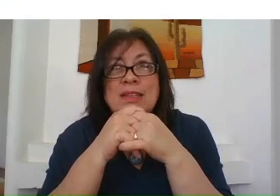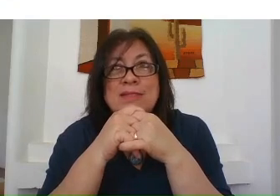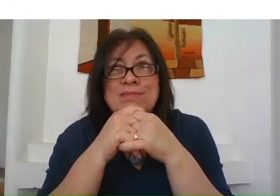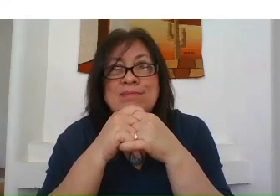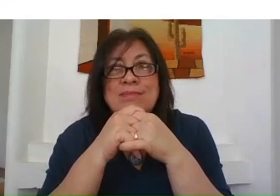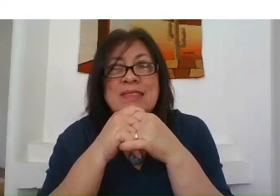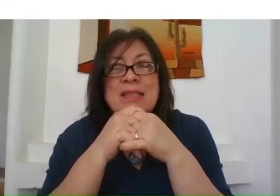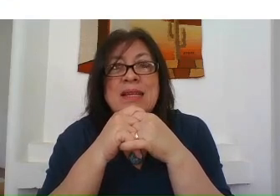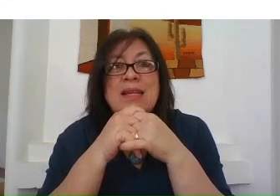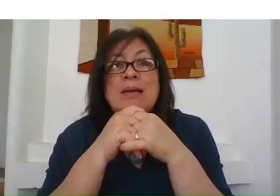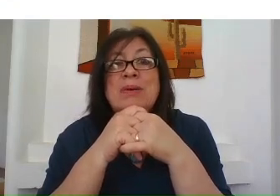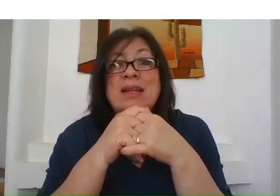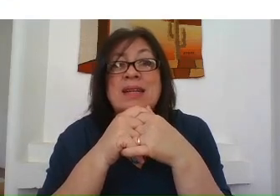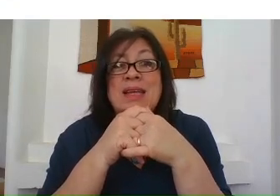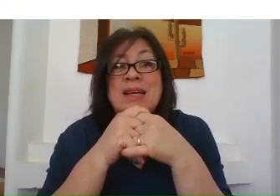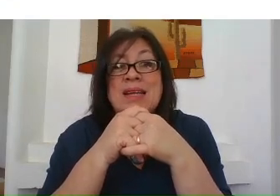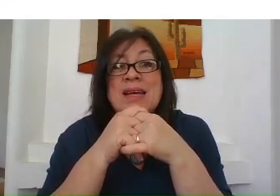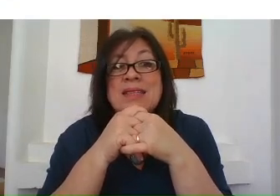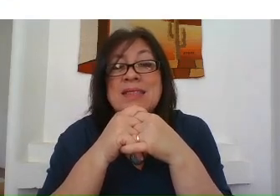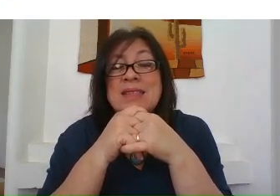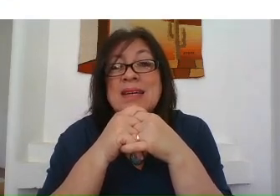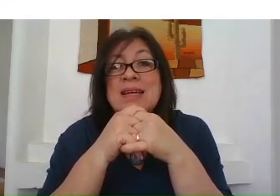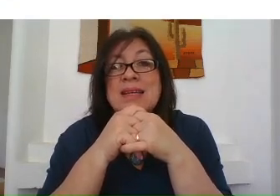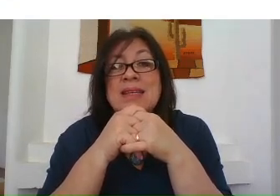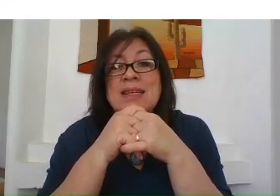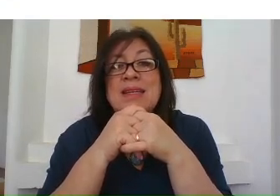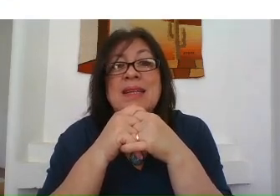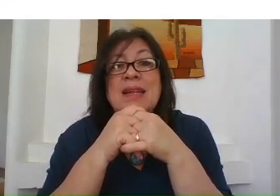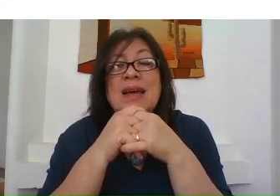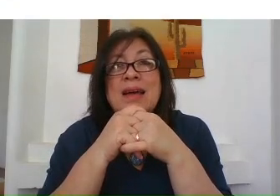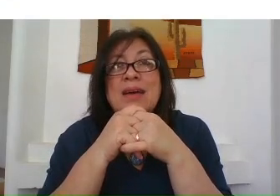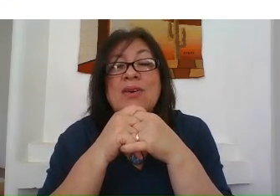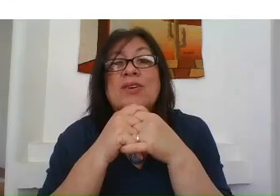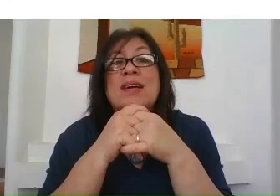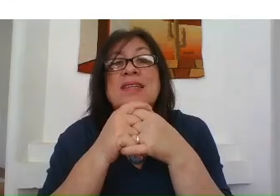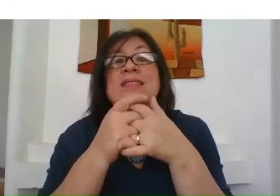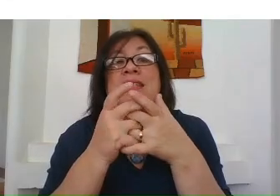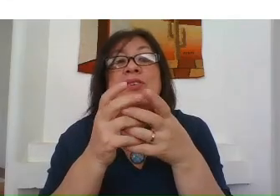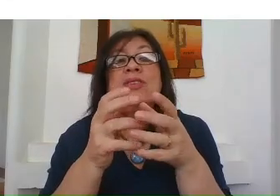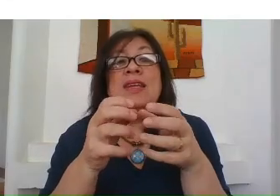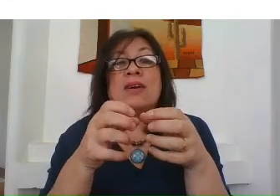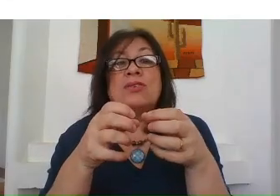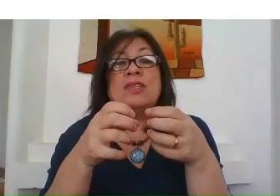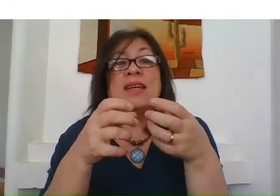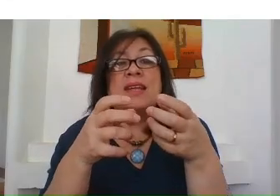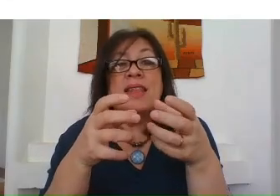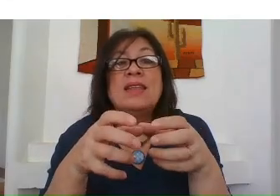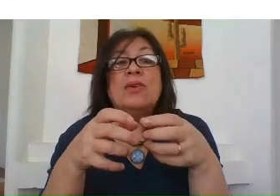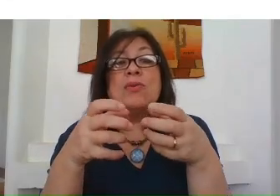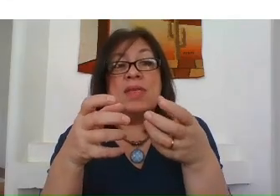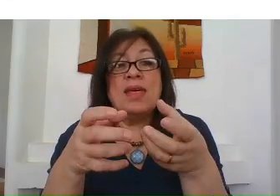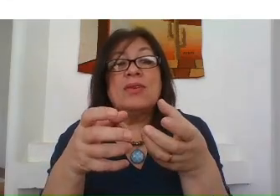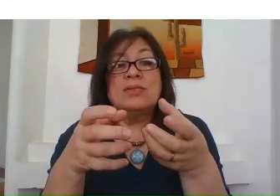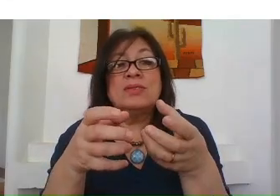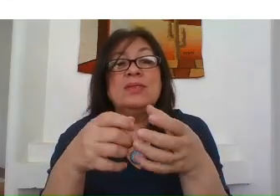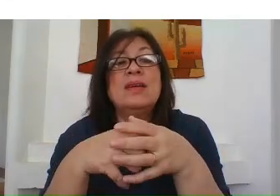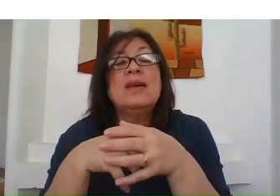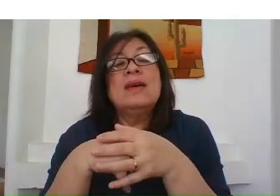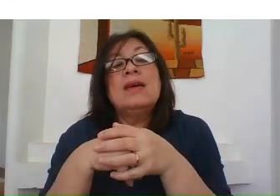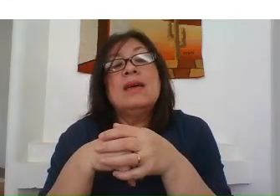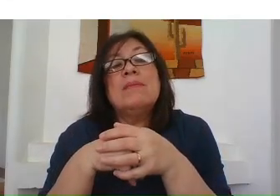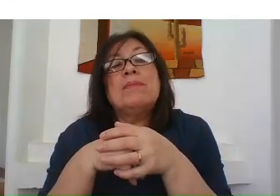con las prácticas de crianza y la organización de la cotidianeidad de los